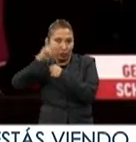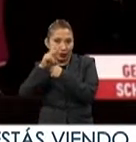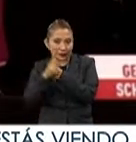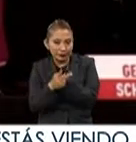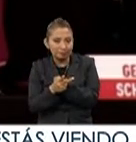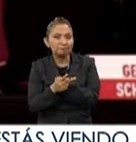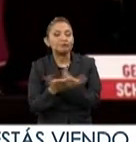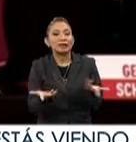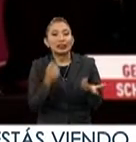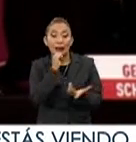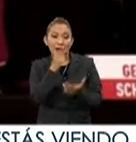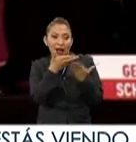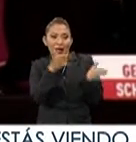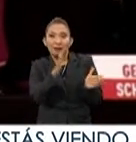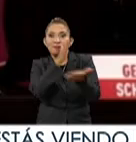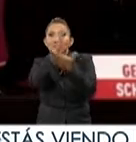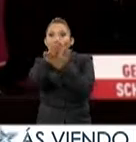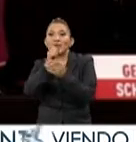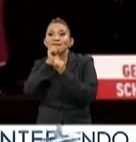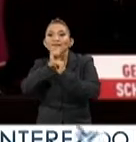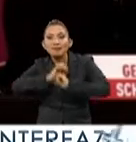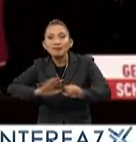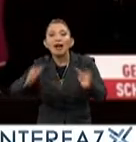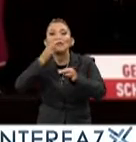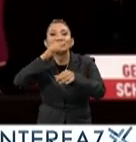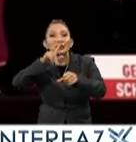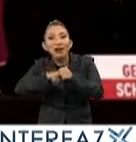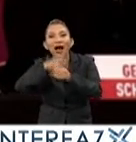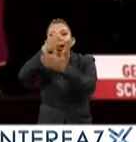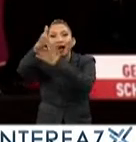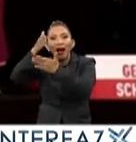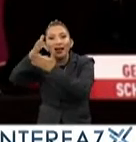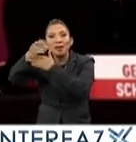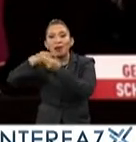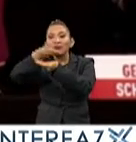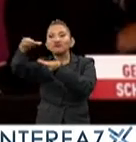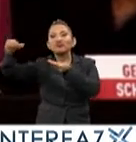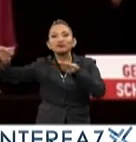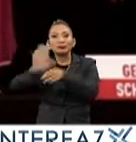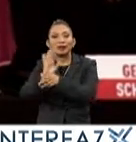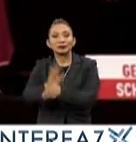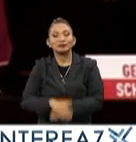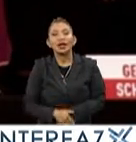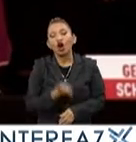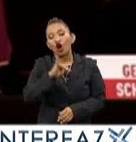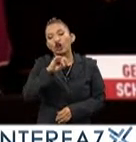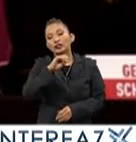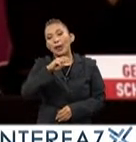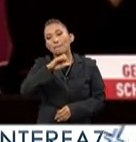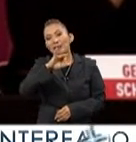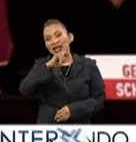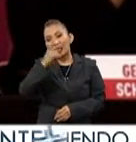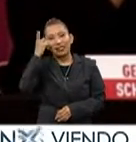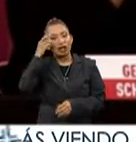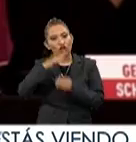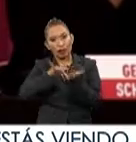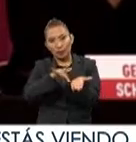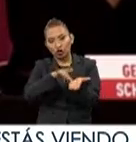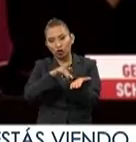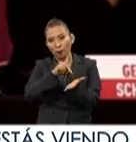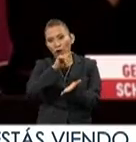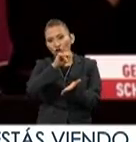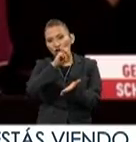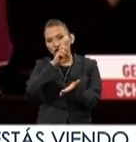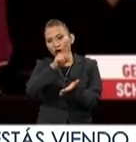extranjeros, además de que abre puertas para la promoción, para los festivales y para la distribución. José Miguel Álvarez, director de apoyo a la